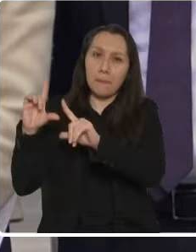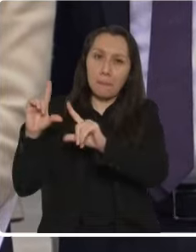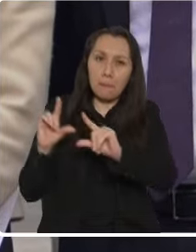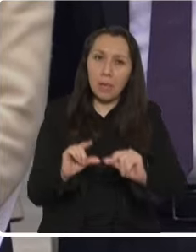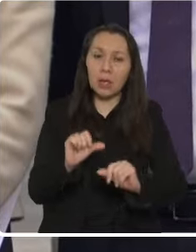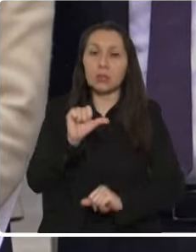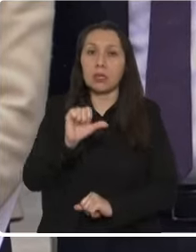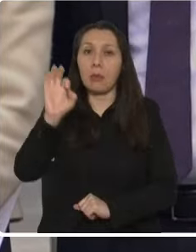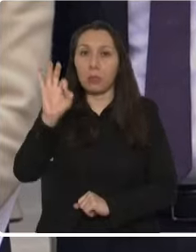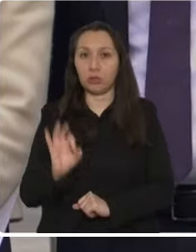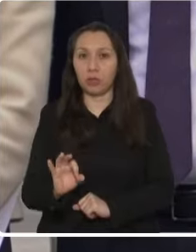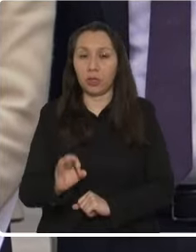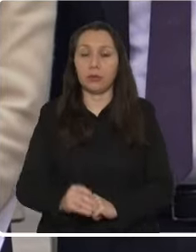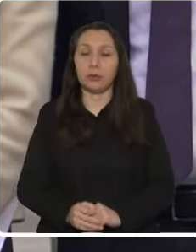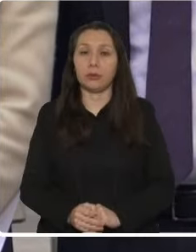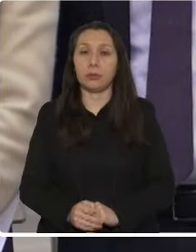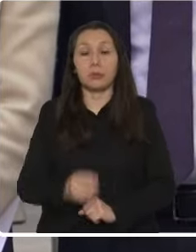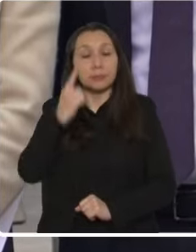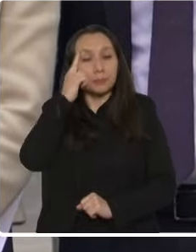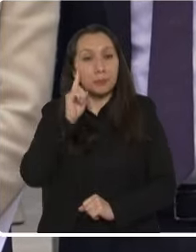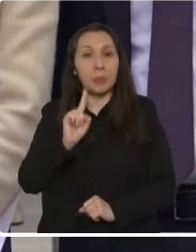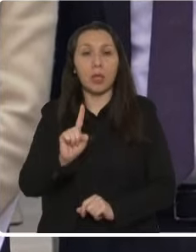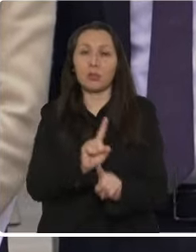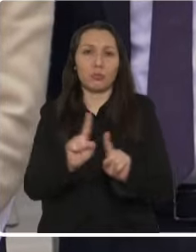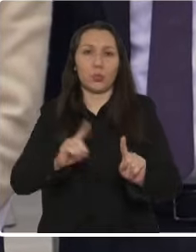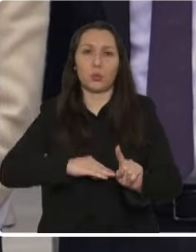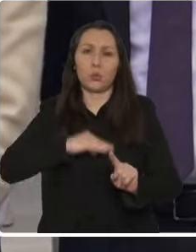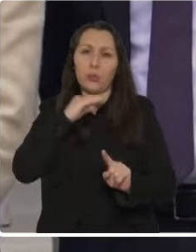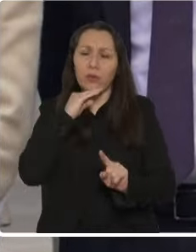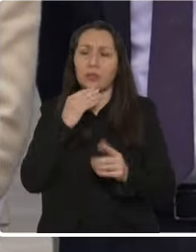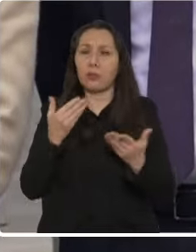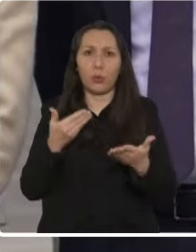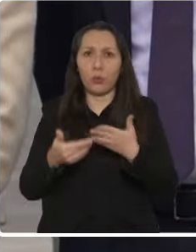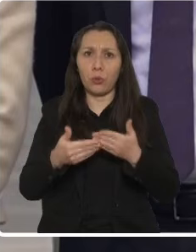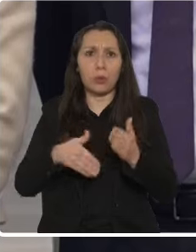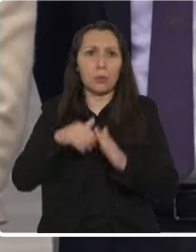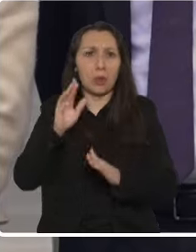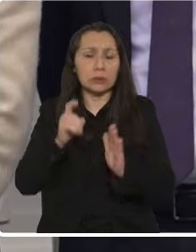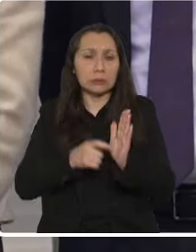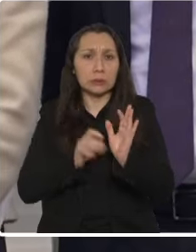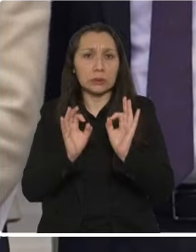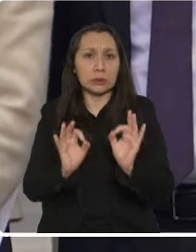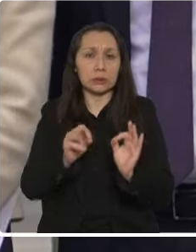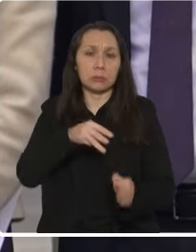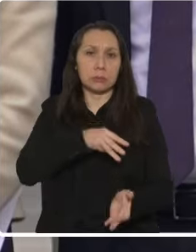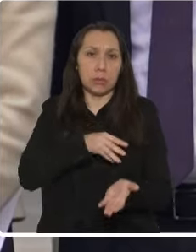en un 6%. Sin embargo, esto no es suficiente, en particular en la región metropolitana,